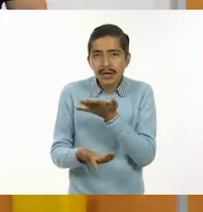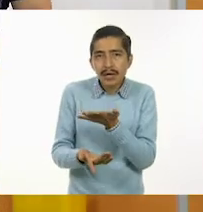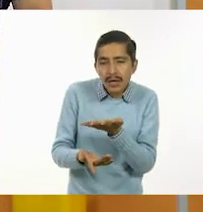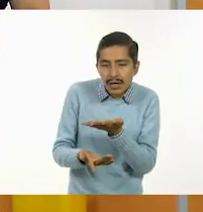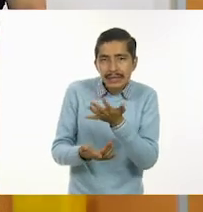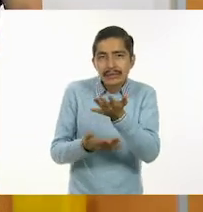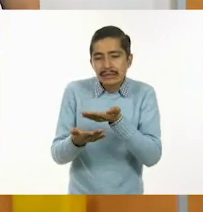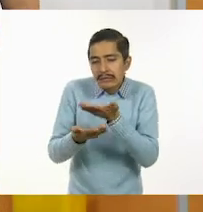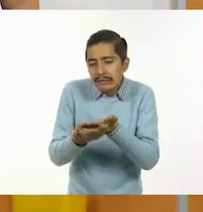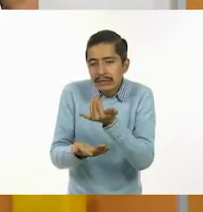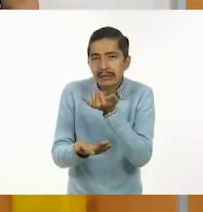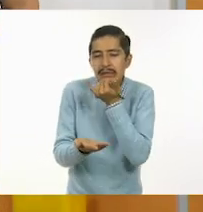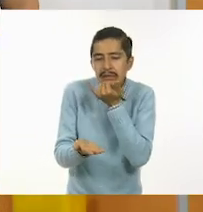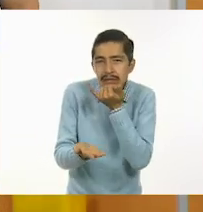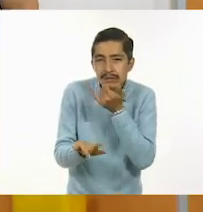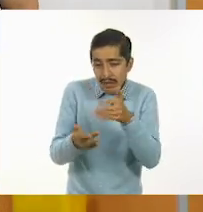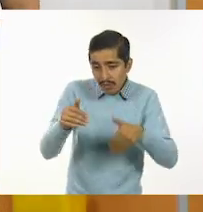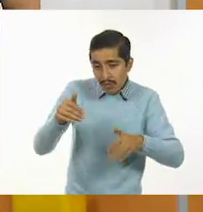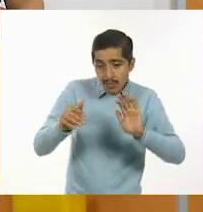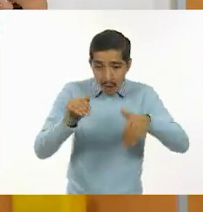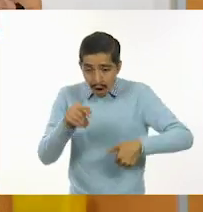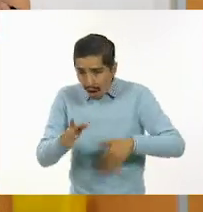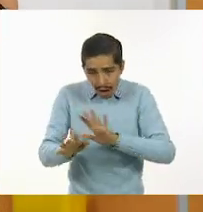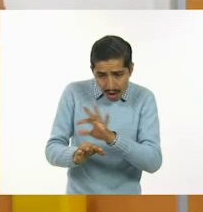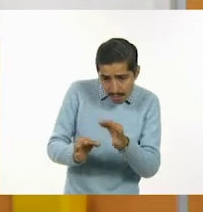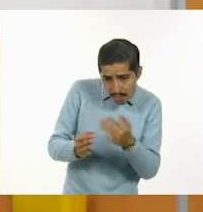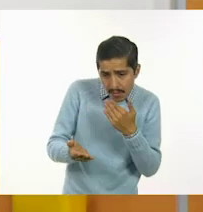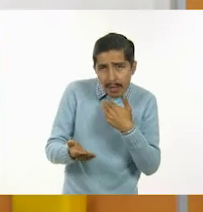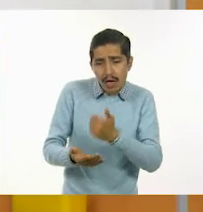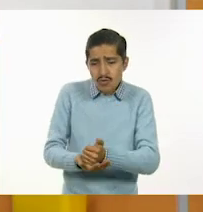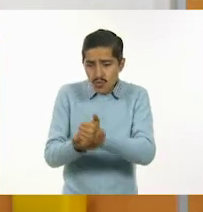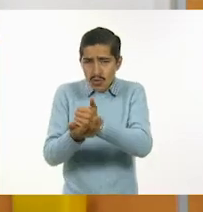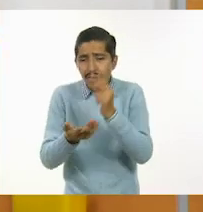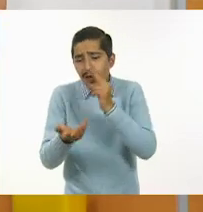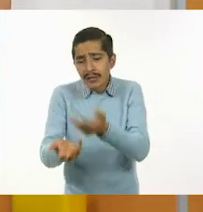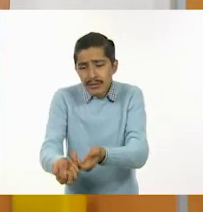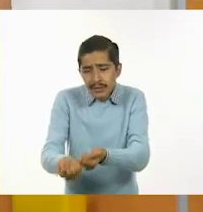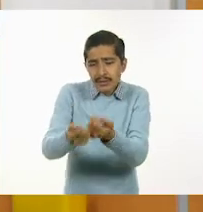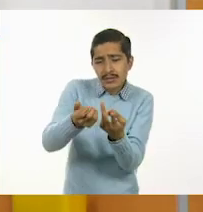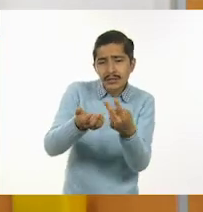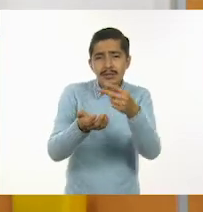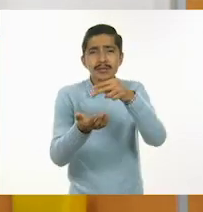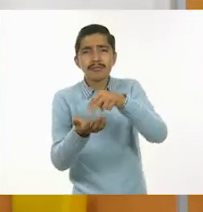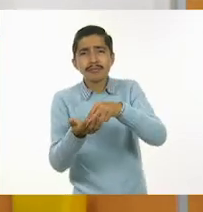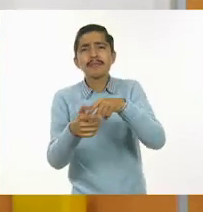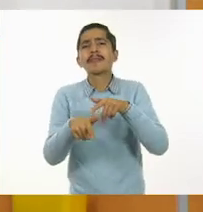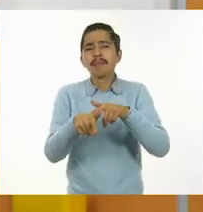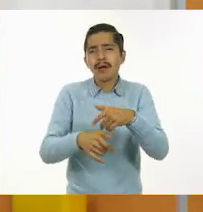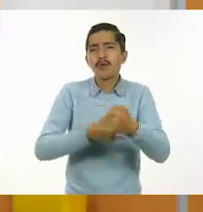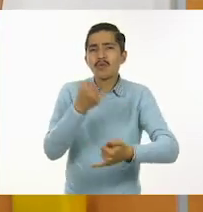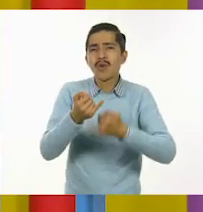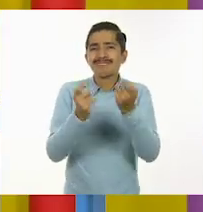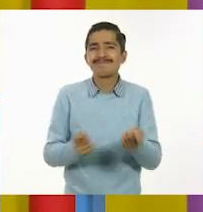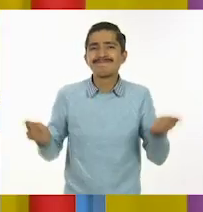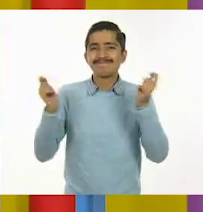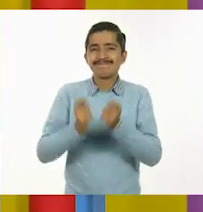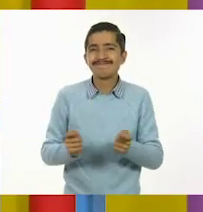había lastimado, la levantó y ya pudo entonces seguir jugando con ella, saltar la